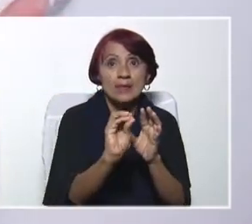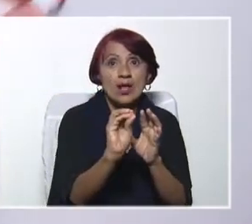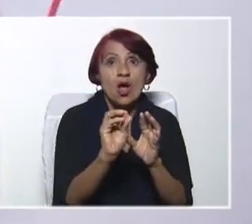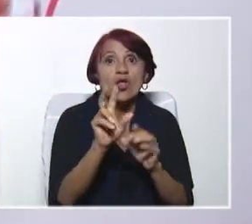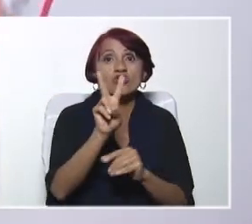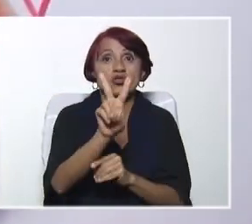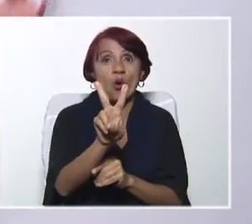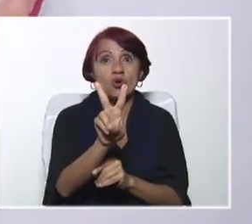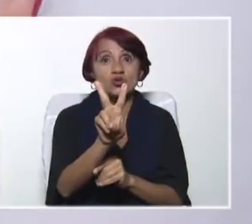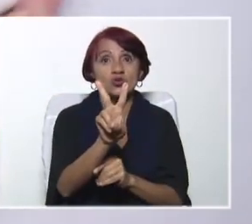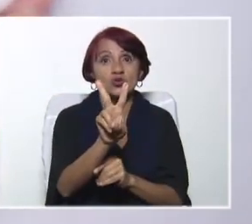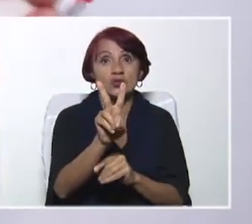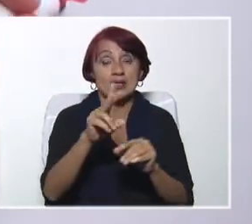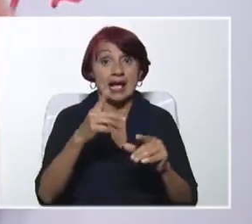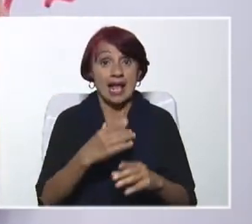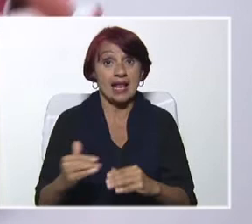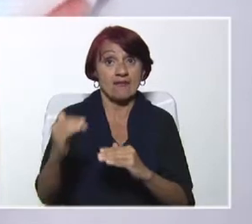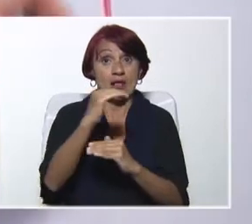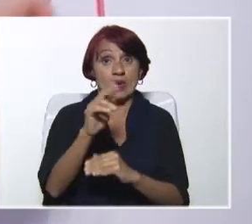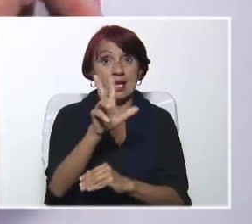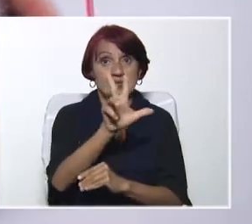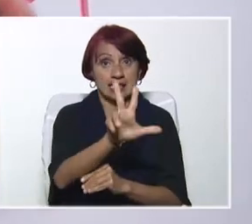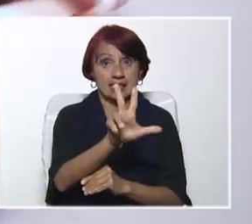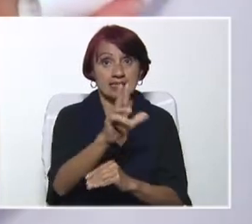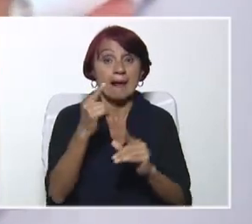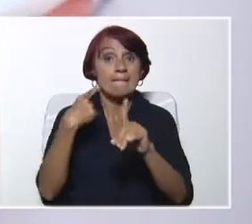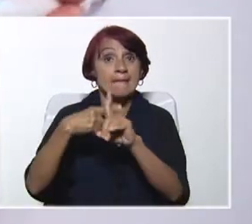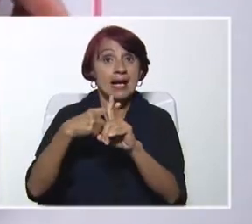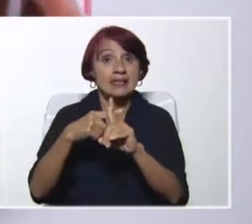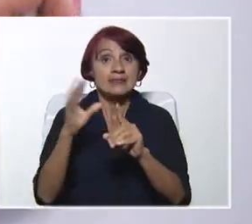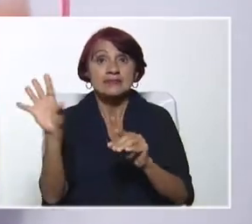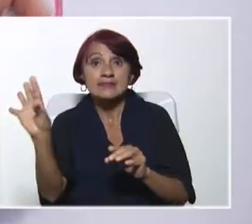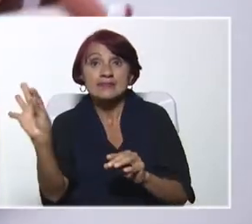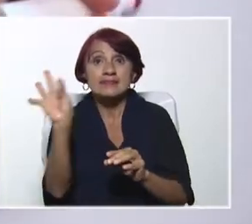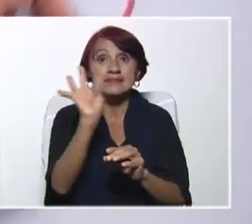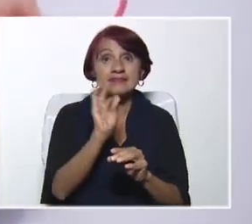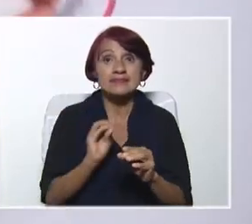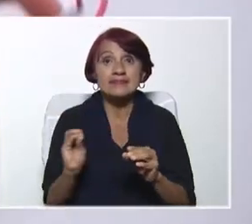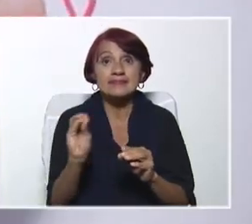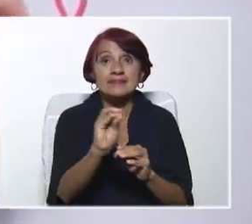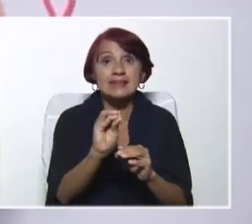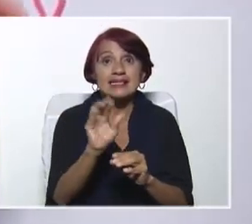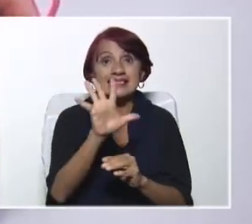2x al cubo más 5x